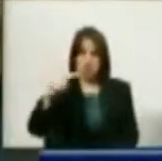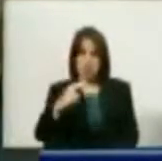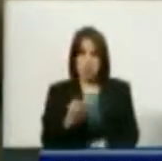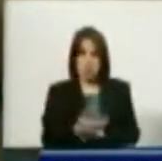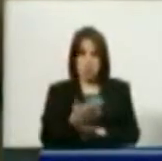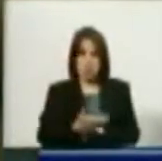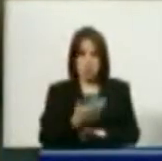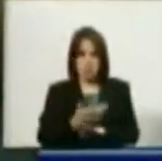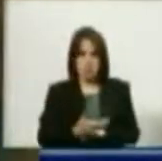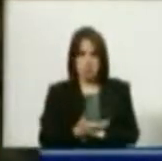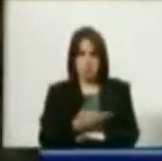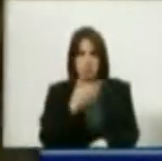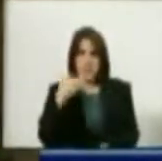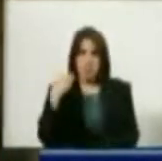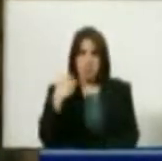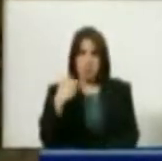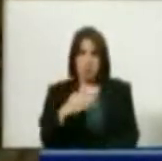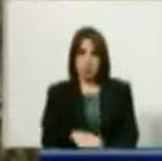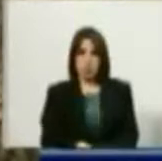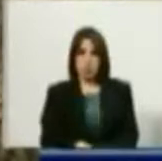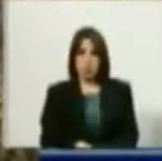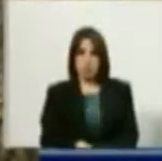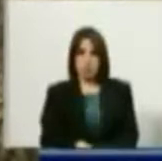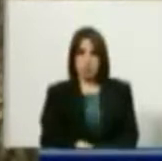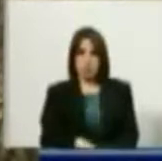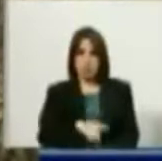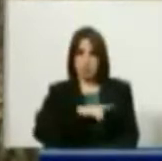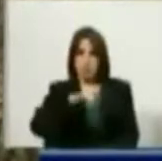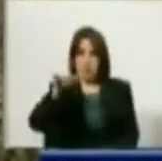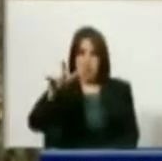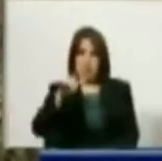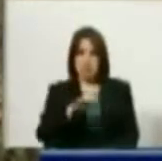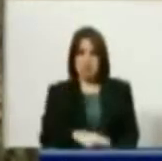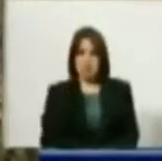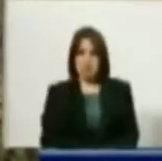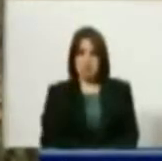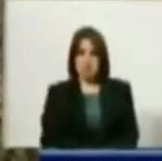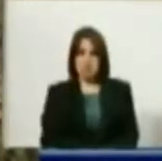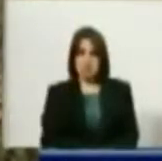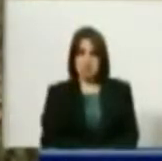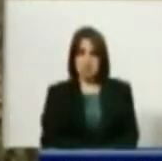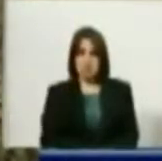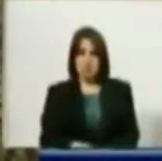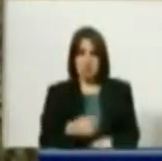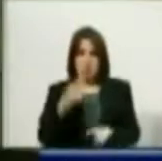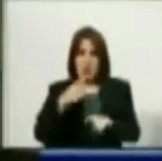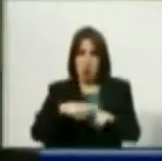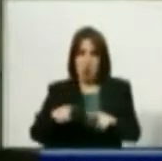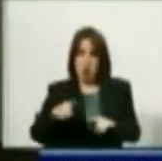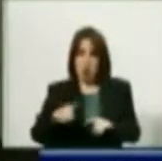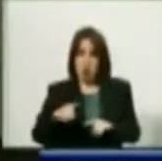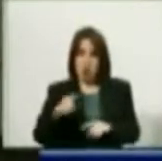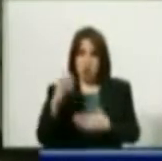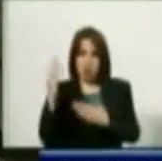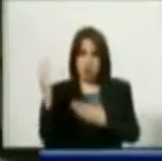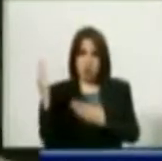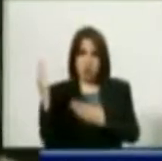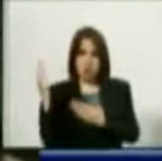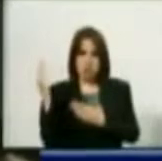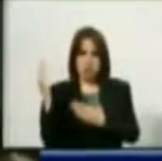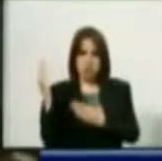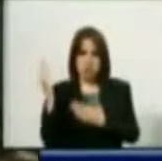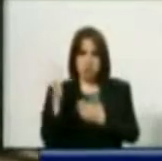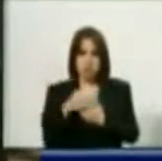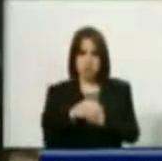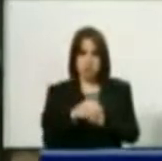y sus alrededores Coronel presidente conviasa royber sojo presidente del Consejo legislativo del estado bolivariano de